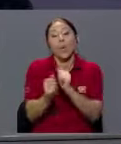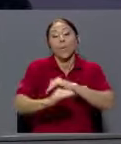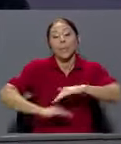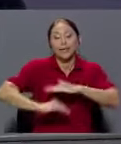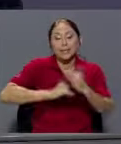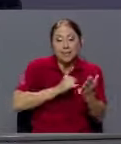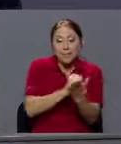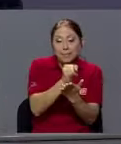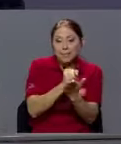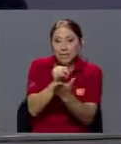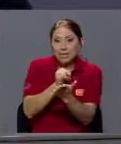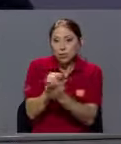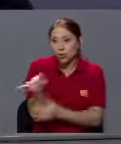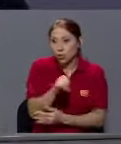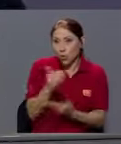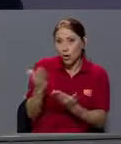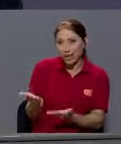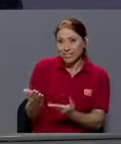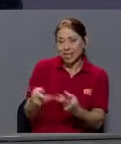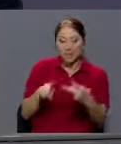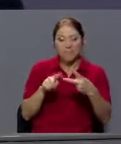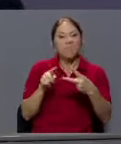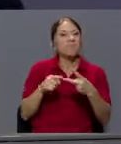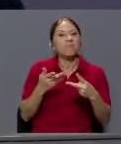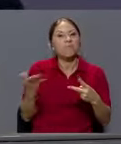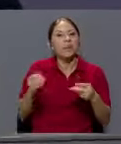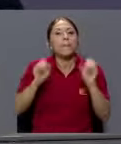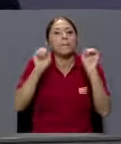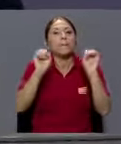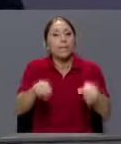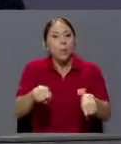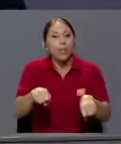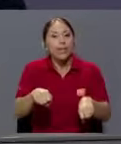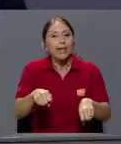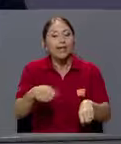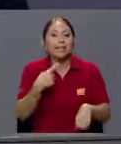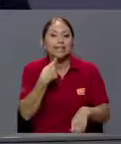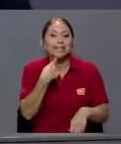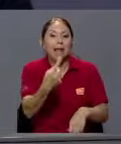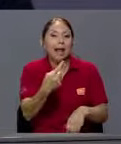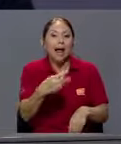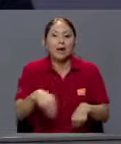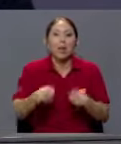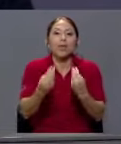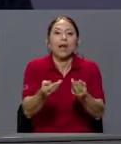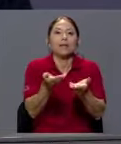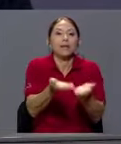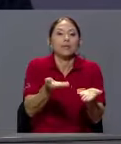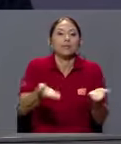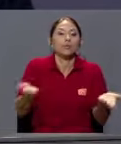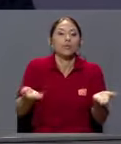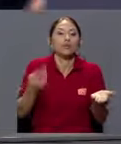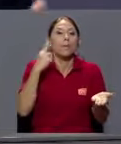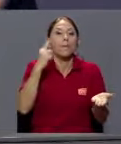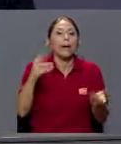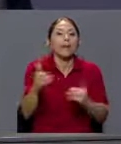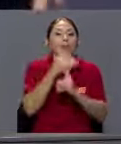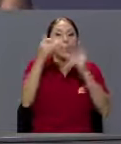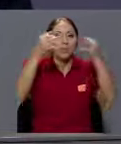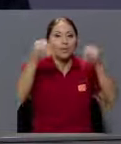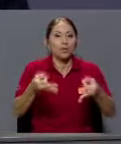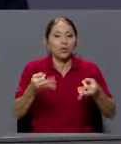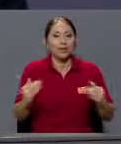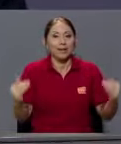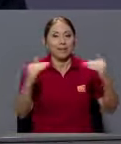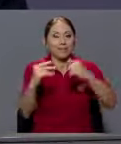de investigaciones como esta, poder señalar, brindar insumos para la toma de decisiones,